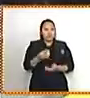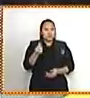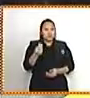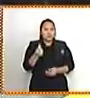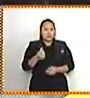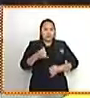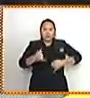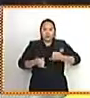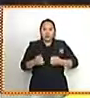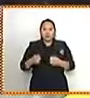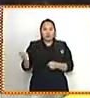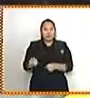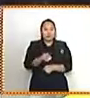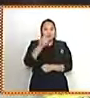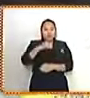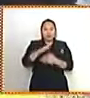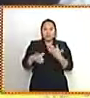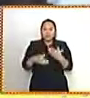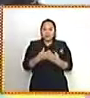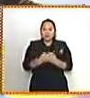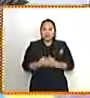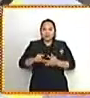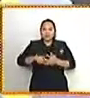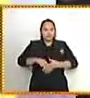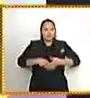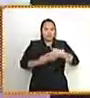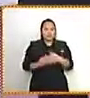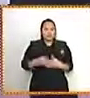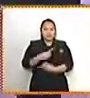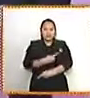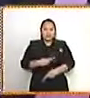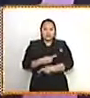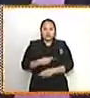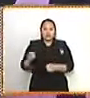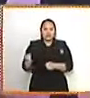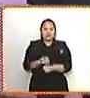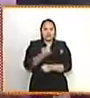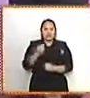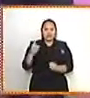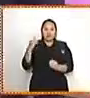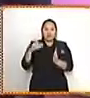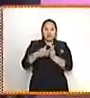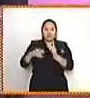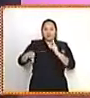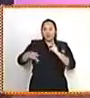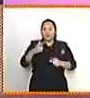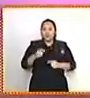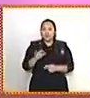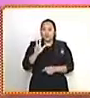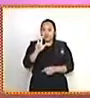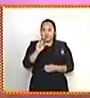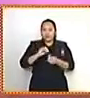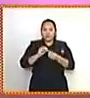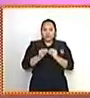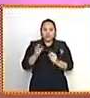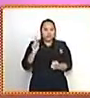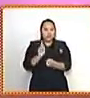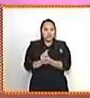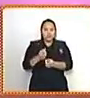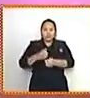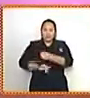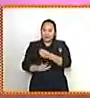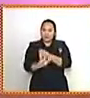Con jugadita ganamos todos. Y damos inicio a la diversión ganando hasta 100.000 lempiras con tan solo acertar los tres números de Pega